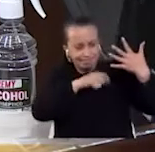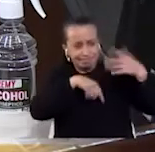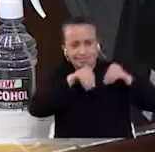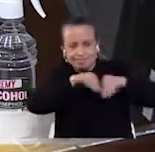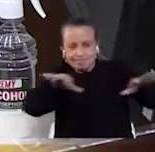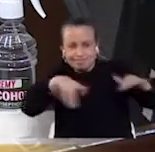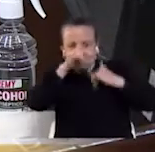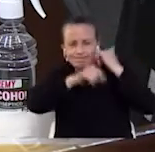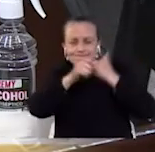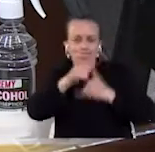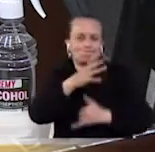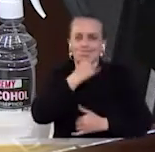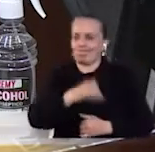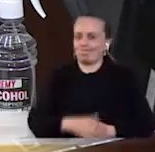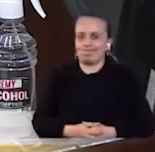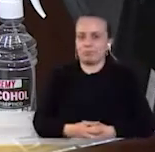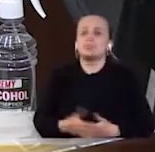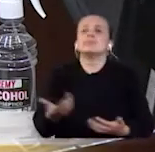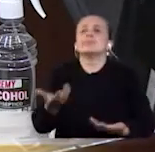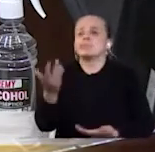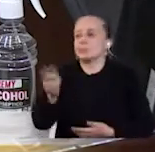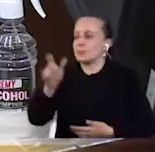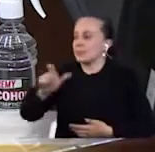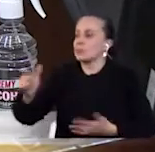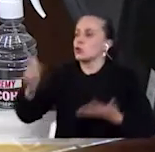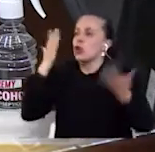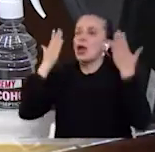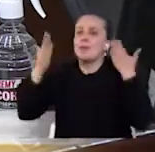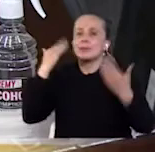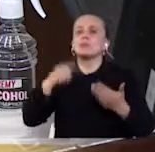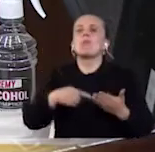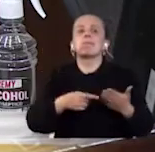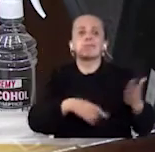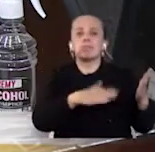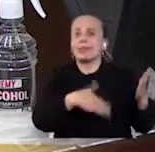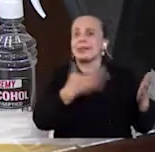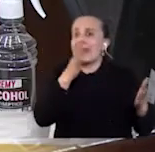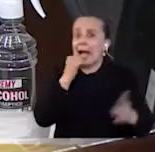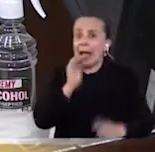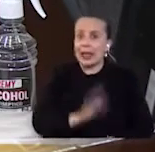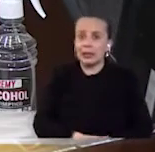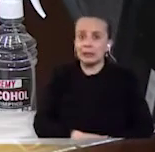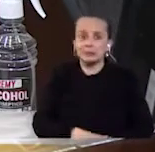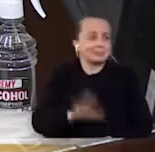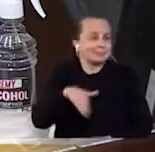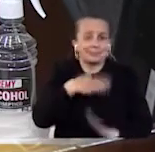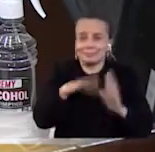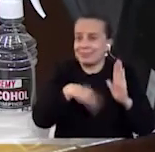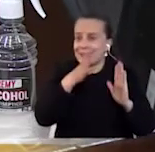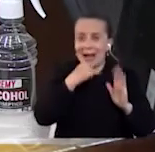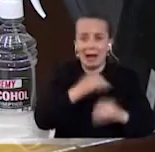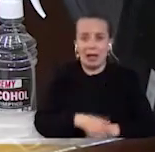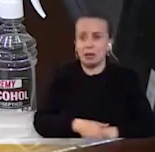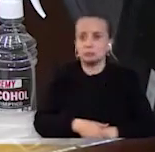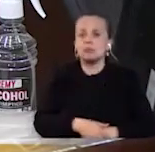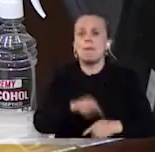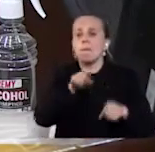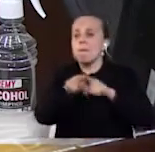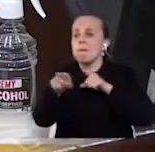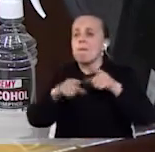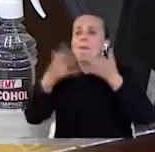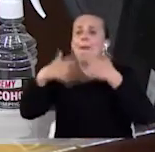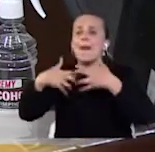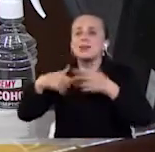economía. ¿Qué hay para los campesinos? Nada, absolutamente nada. ¿Qué hay para los empresarios